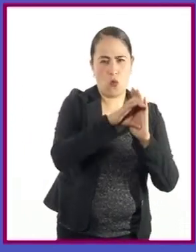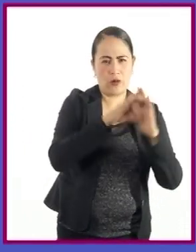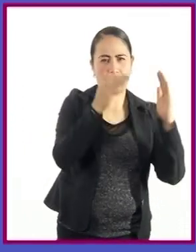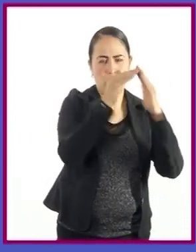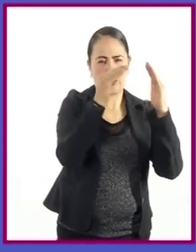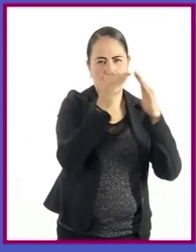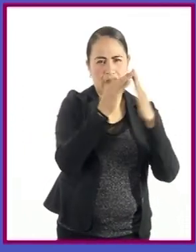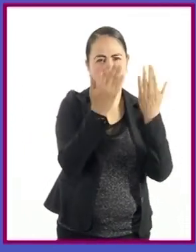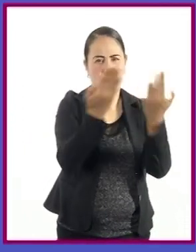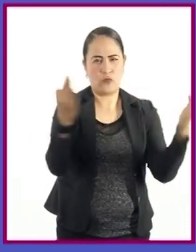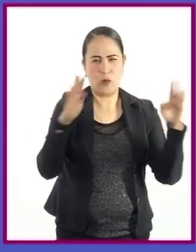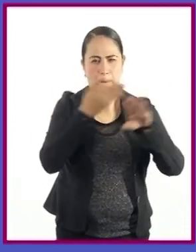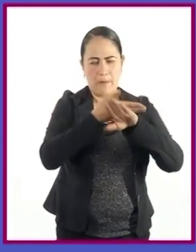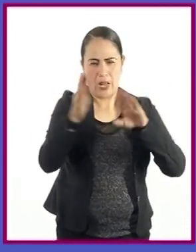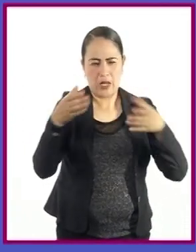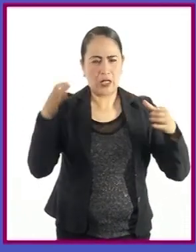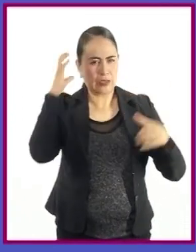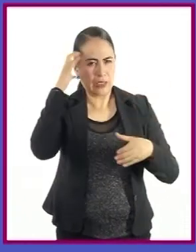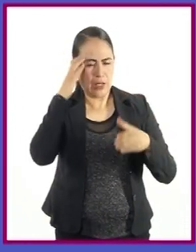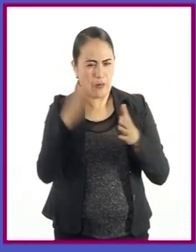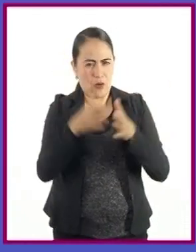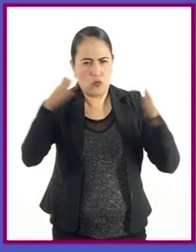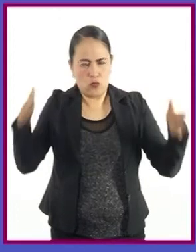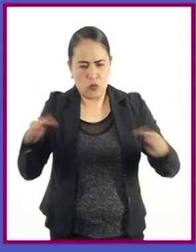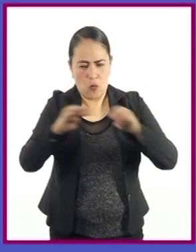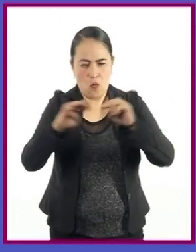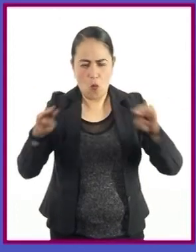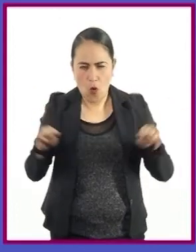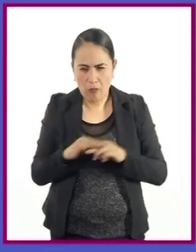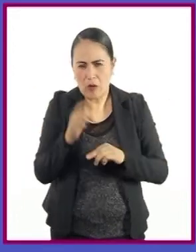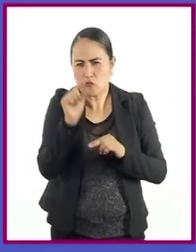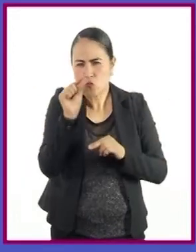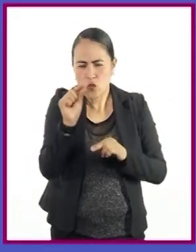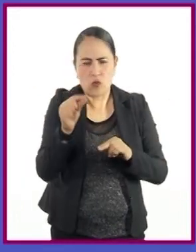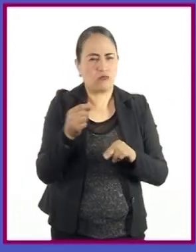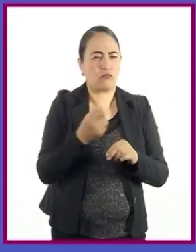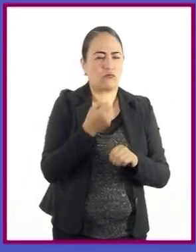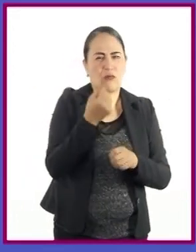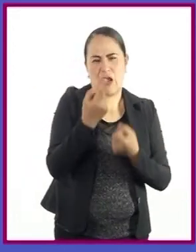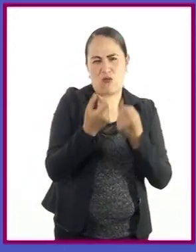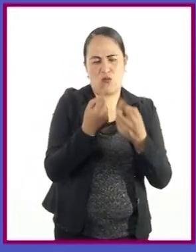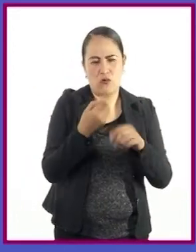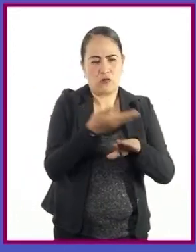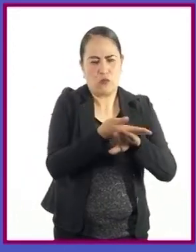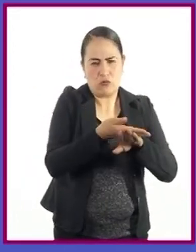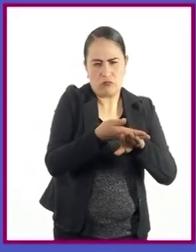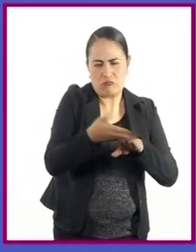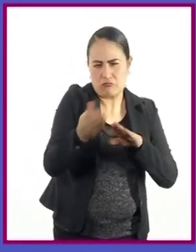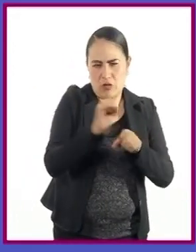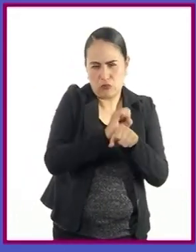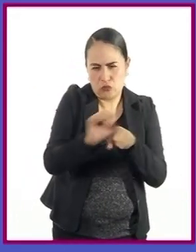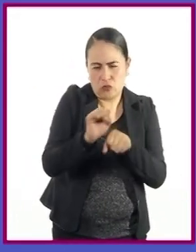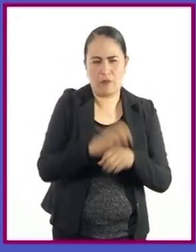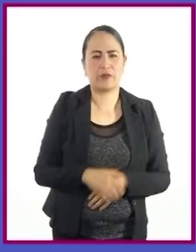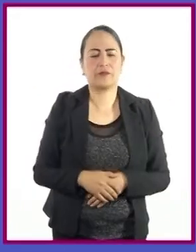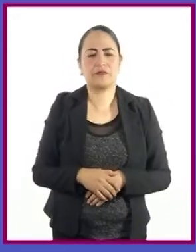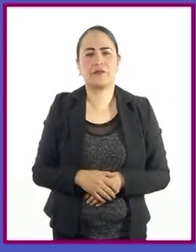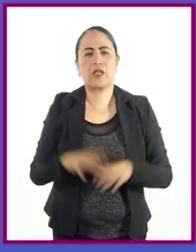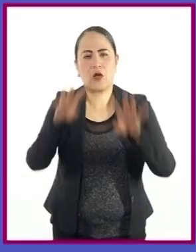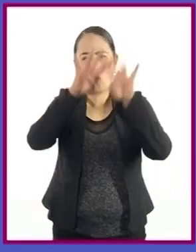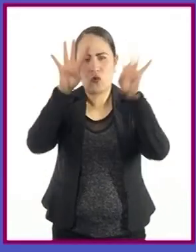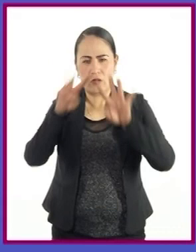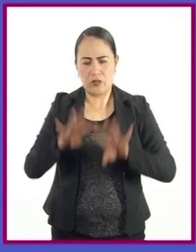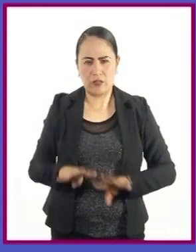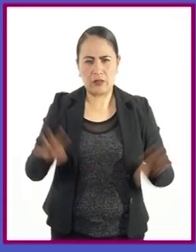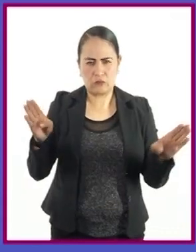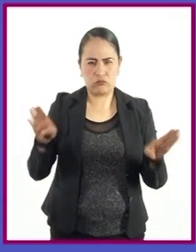una cama matrimonial, pocos muebles y discretos, cortinas pesadas y cerradas. Espacio 2, el